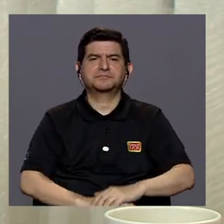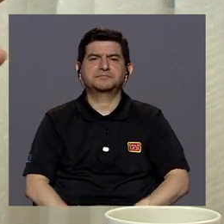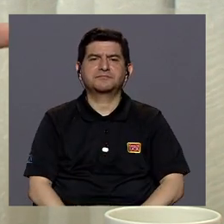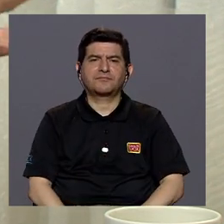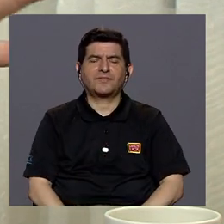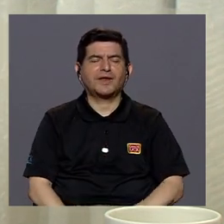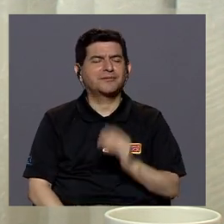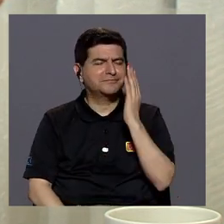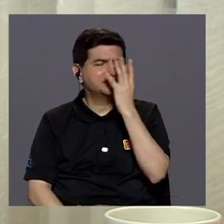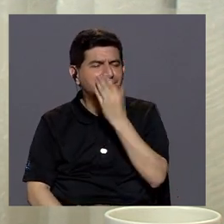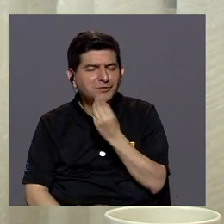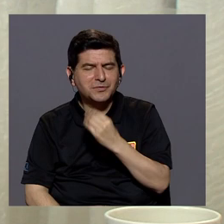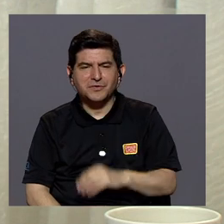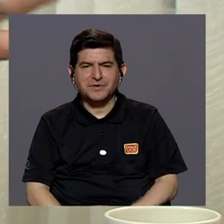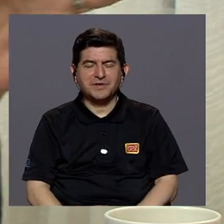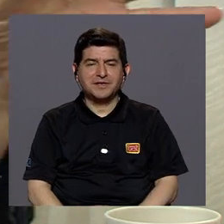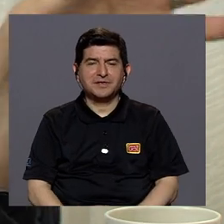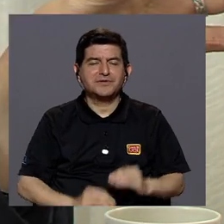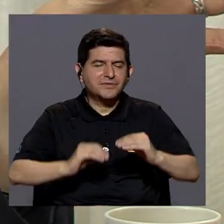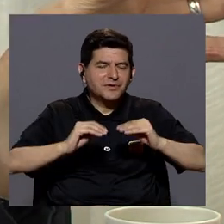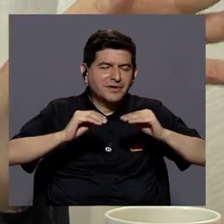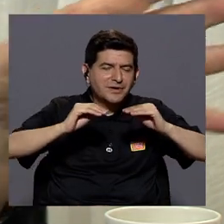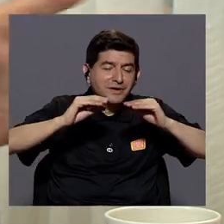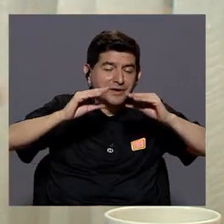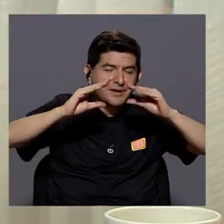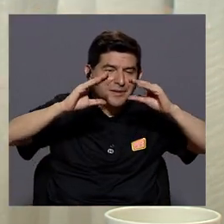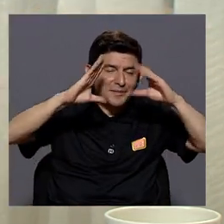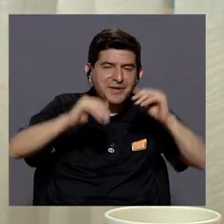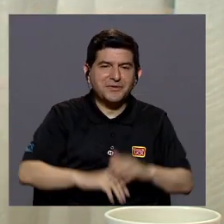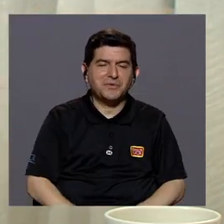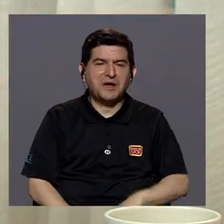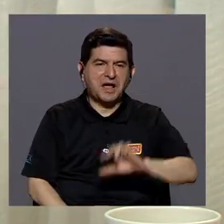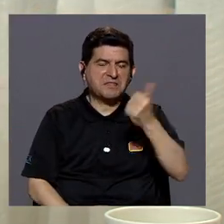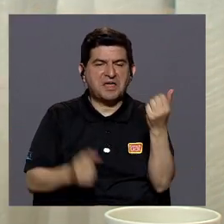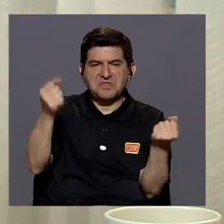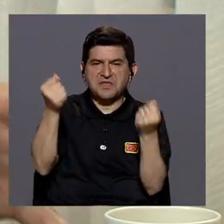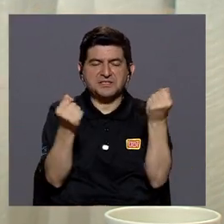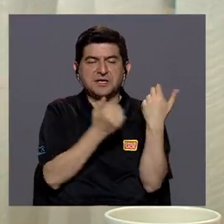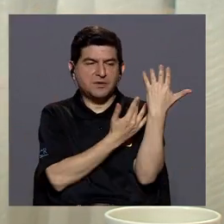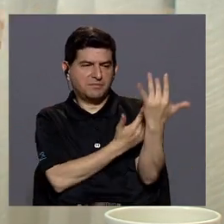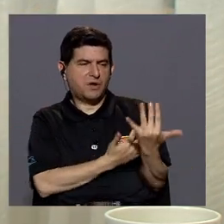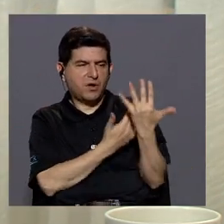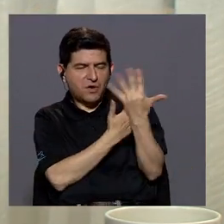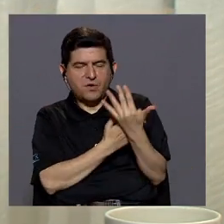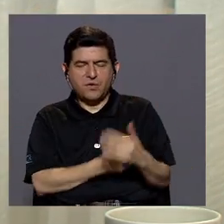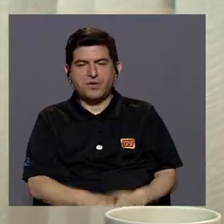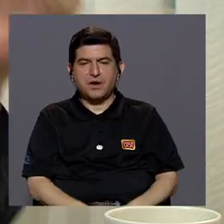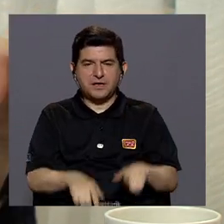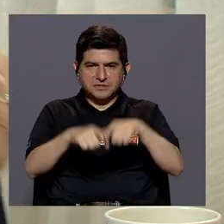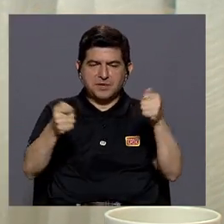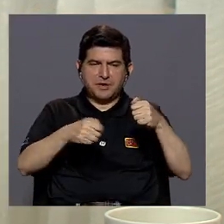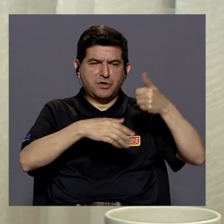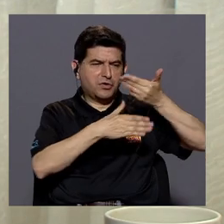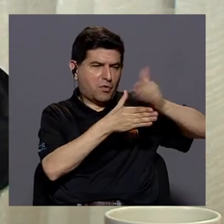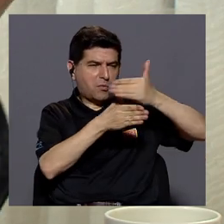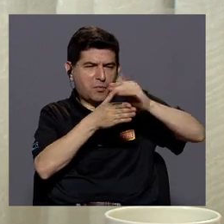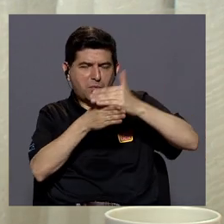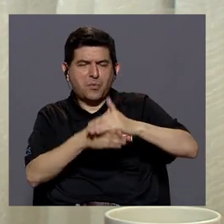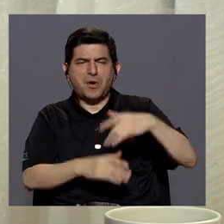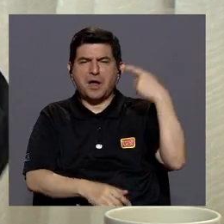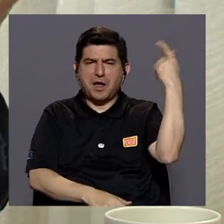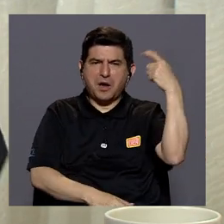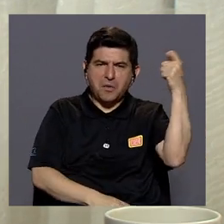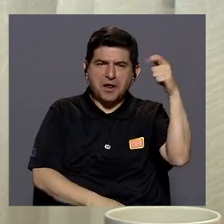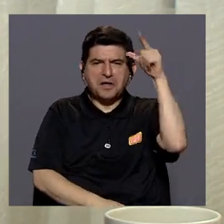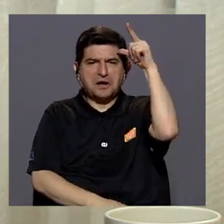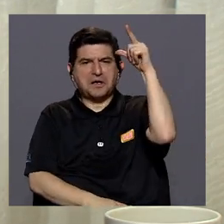lindo ver, llegar a la madrugada, habían 10 camiones ahí esperando el periódico para ir para Guanacaste, para